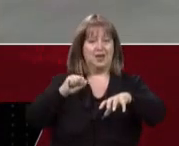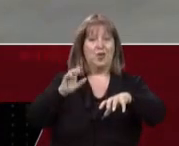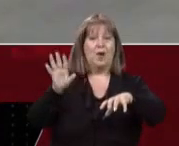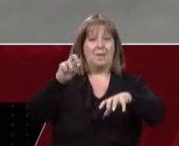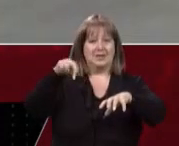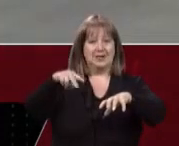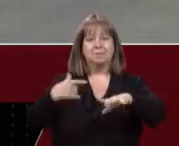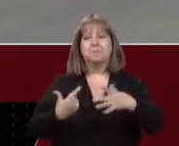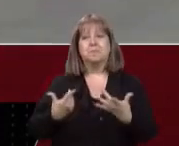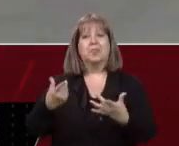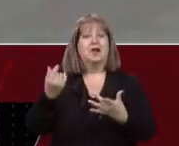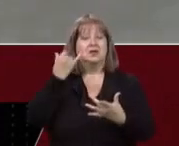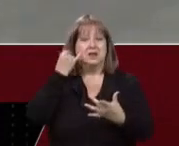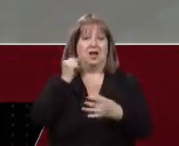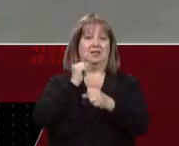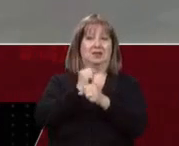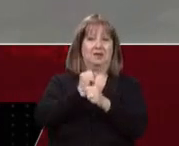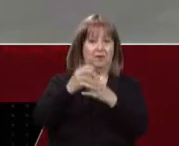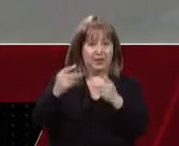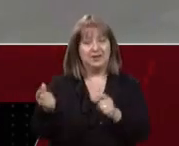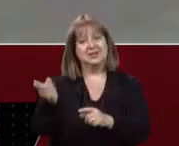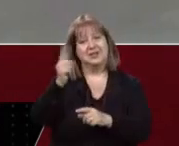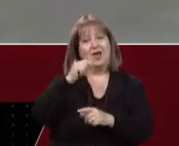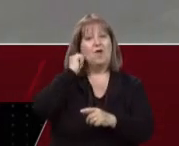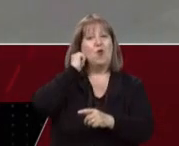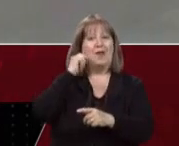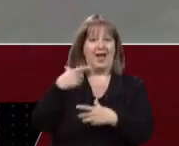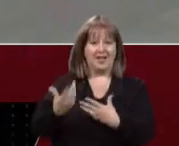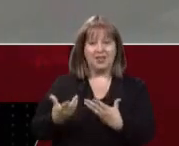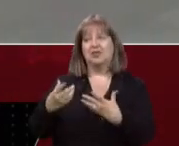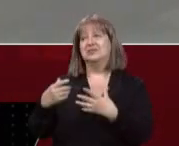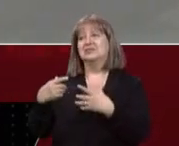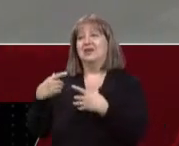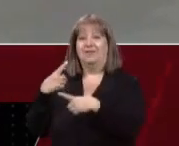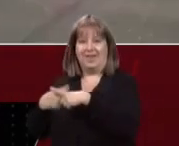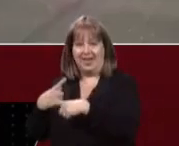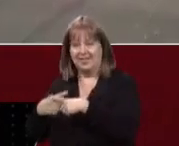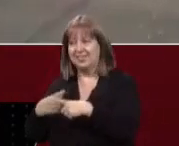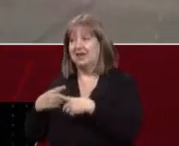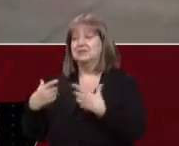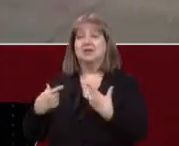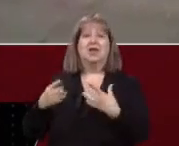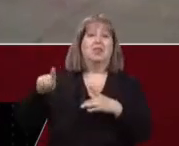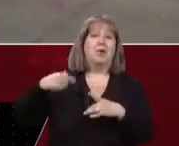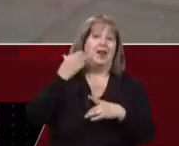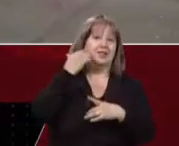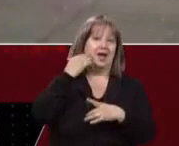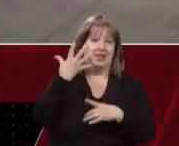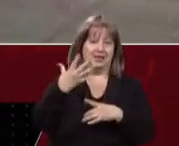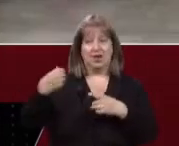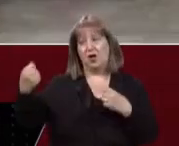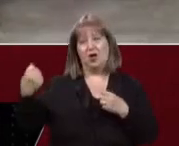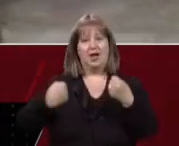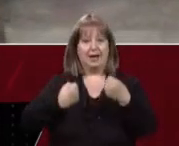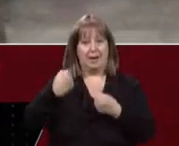tras desocuparse de sus labores y luego se dirigía hacia su domicilio cuando fui interceptado por una